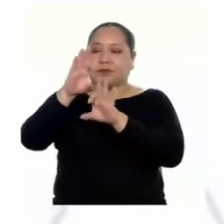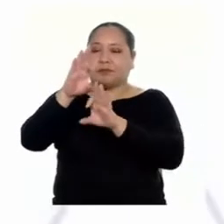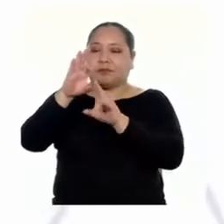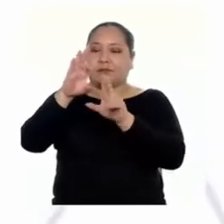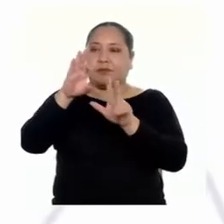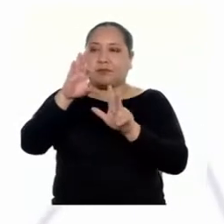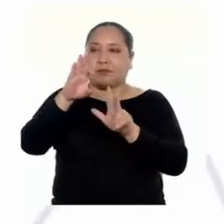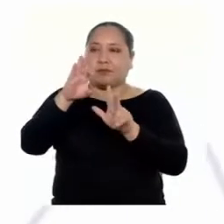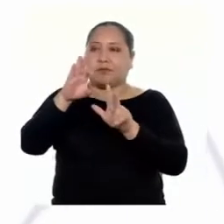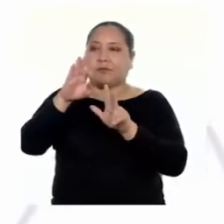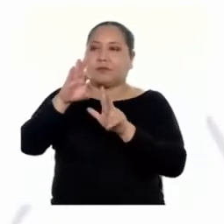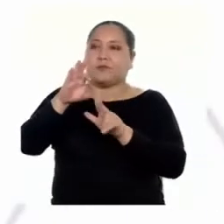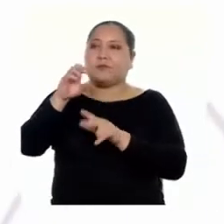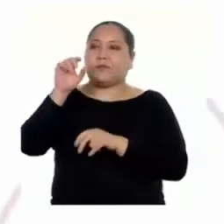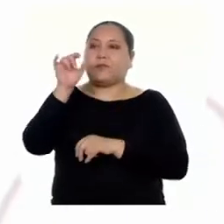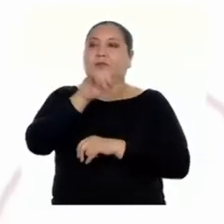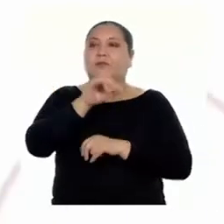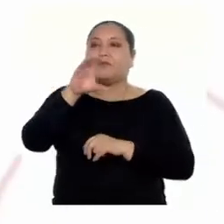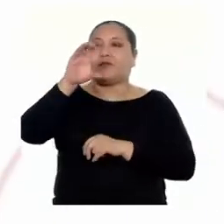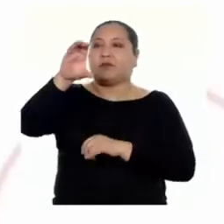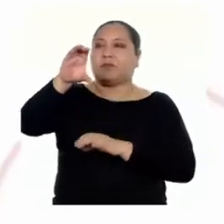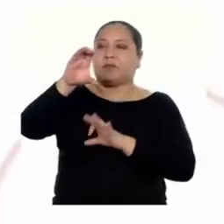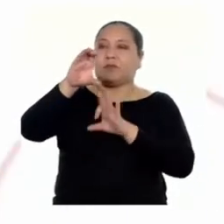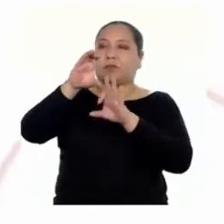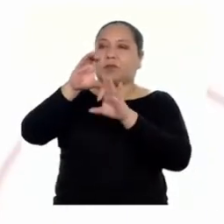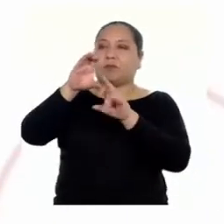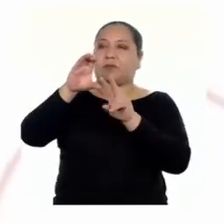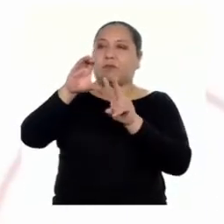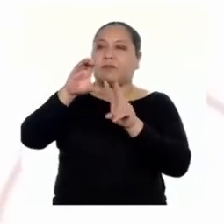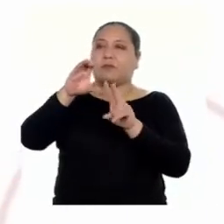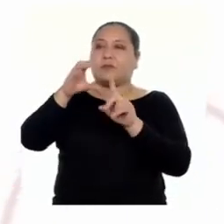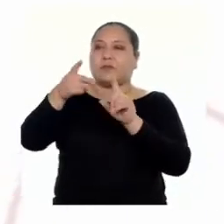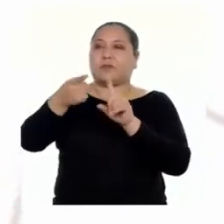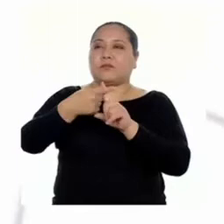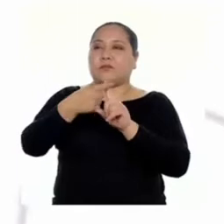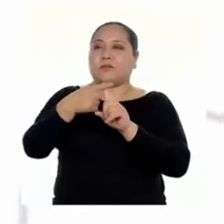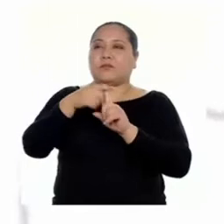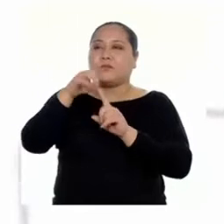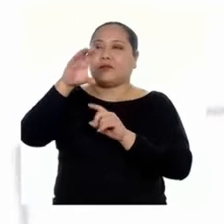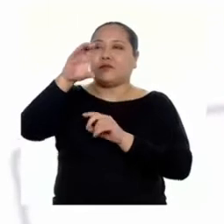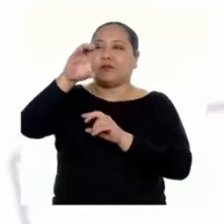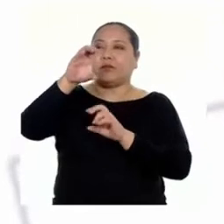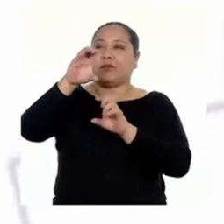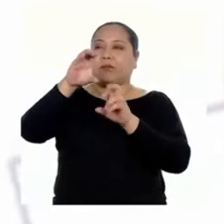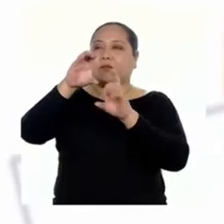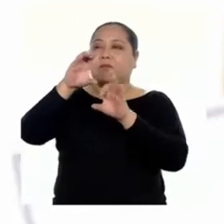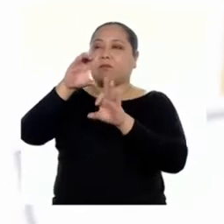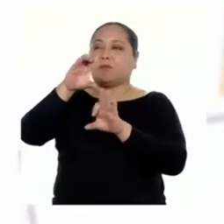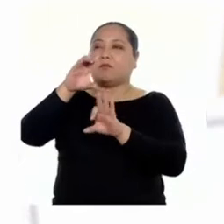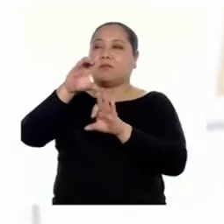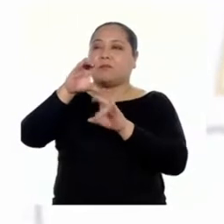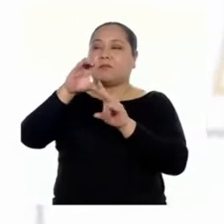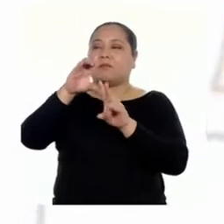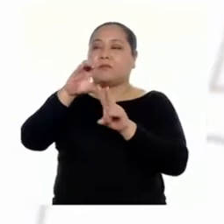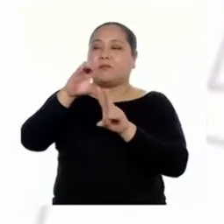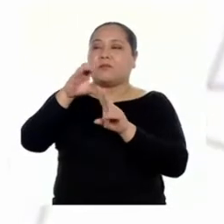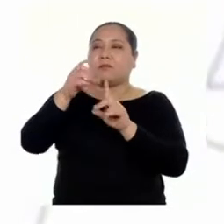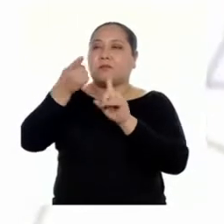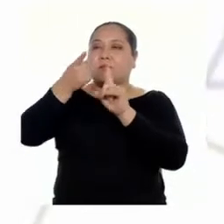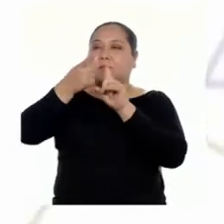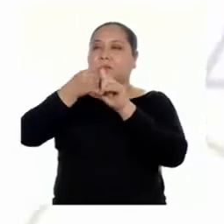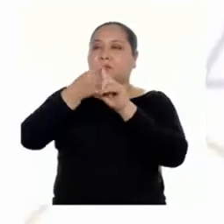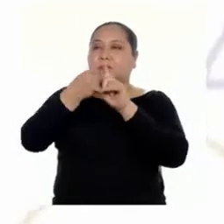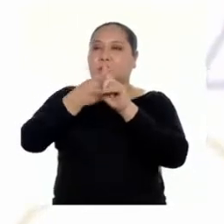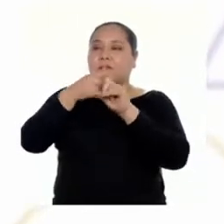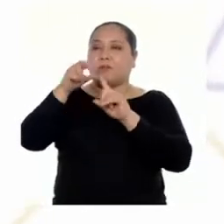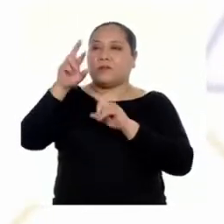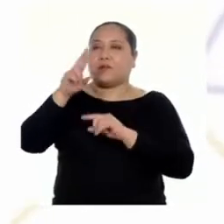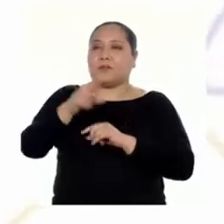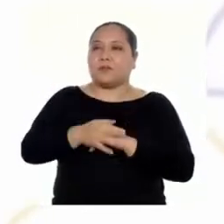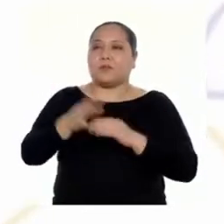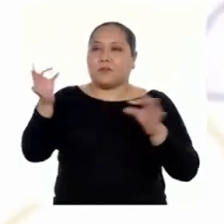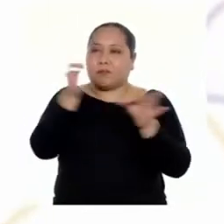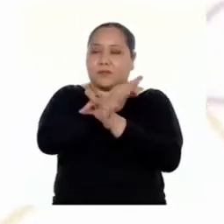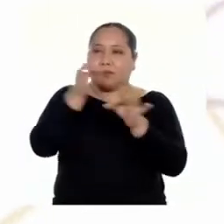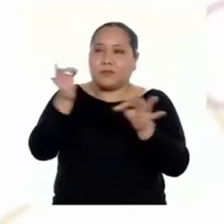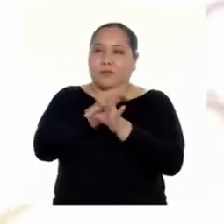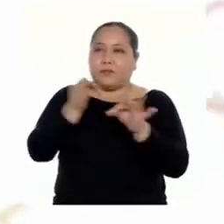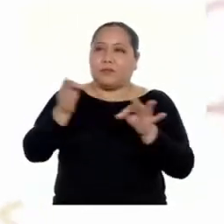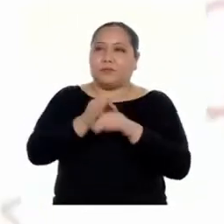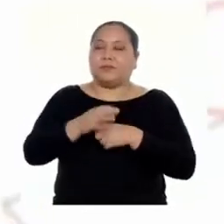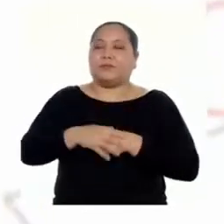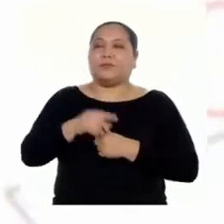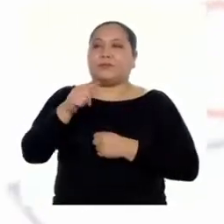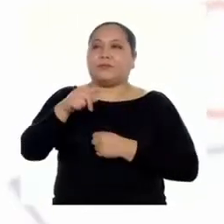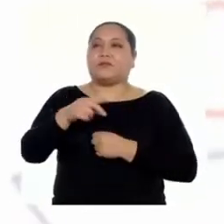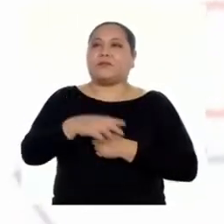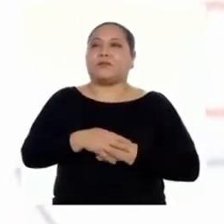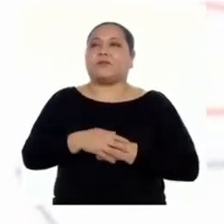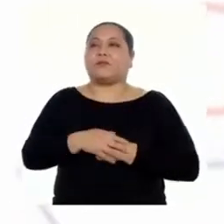F3 es igual a C sub F2 más C sub F2 por R. Reemplazamos la equivalencia del